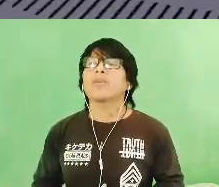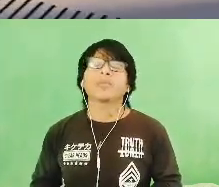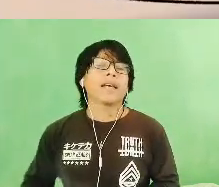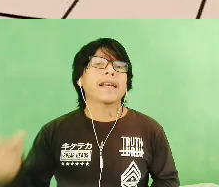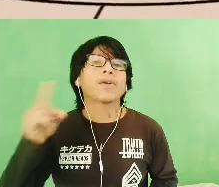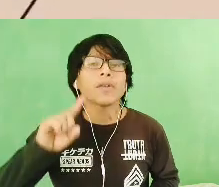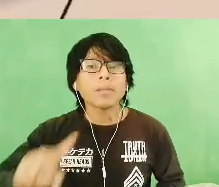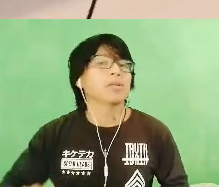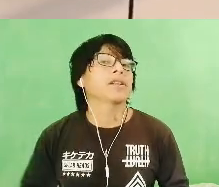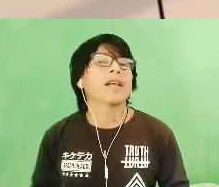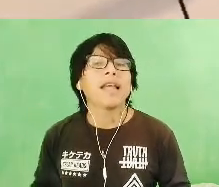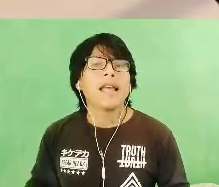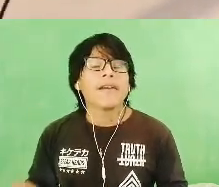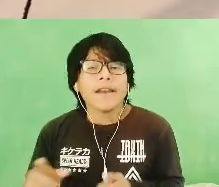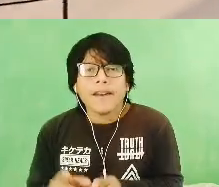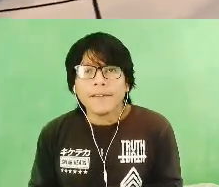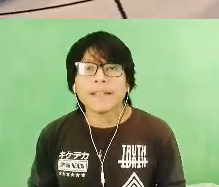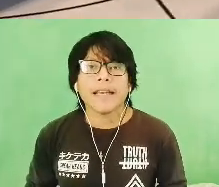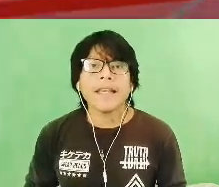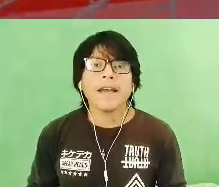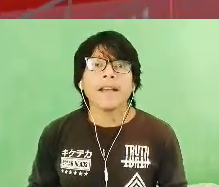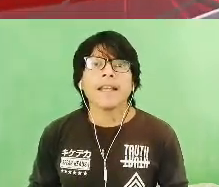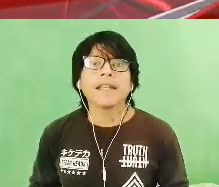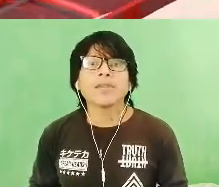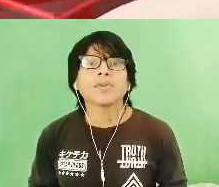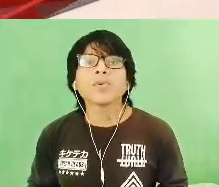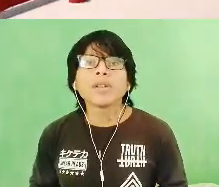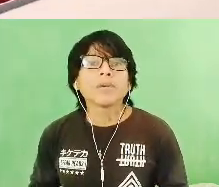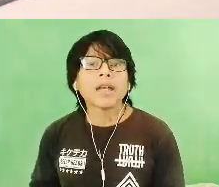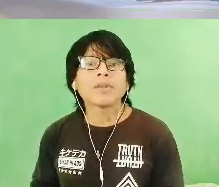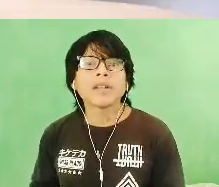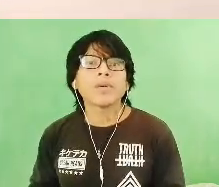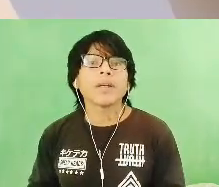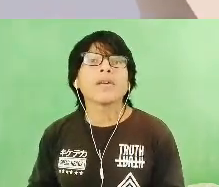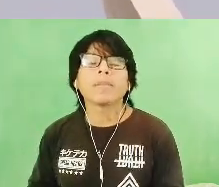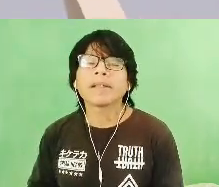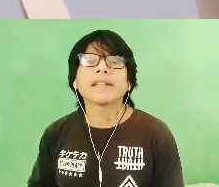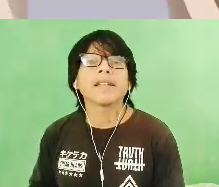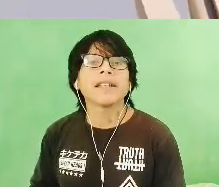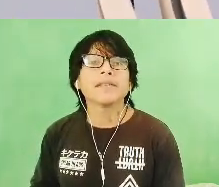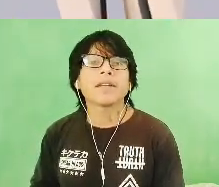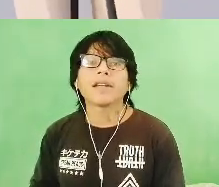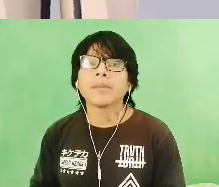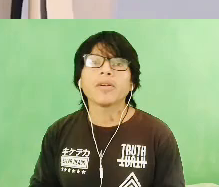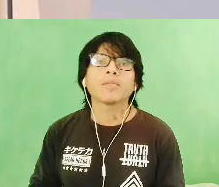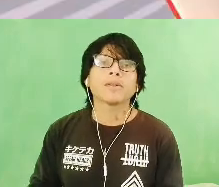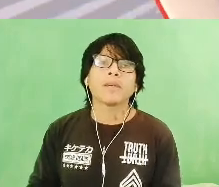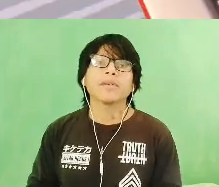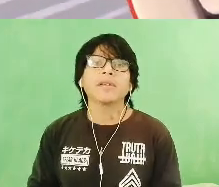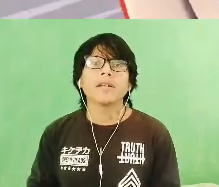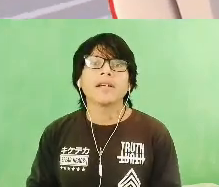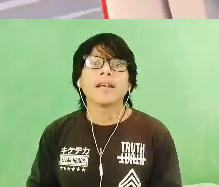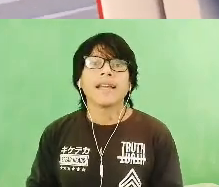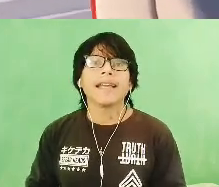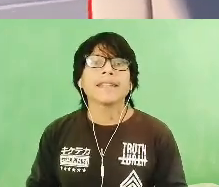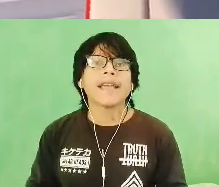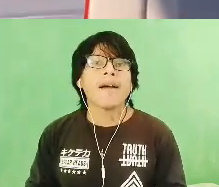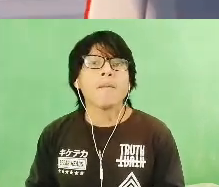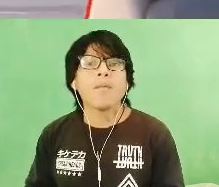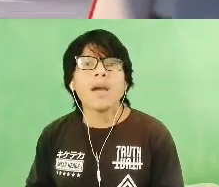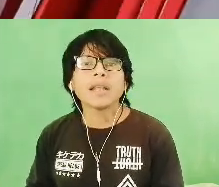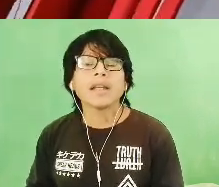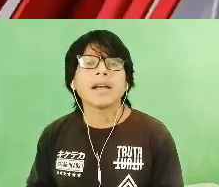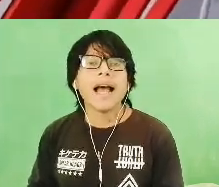pura calumnia. Recordemos que la Fiscalía, en estos últimos años de gobierno del presidente Andrés Manuel López Obrador,